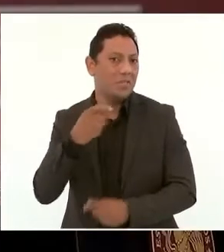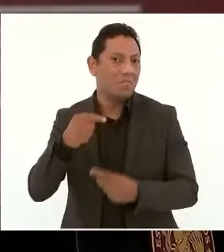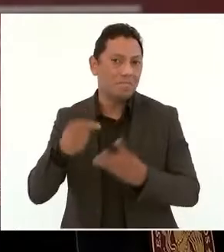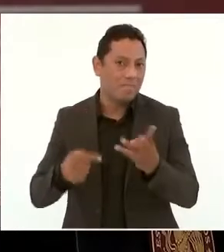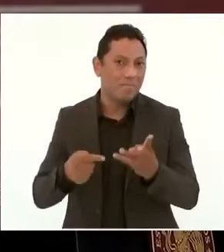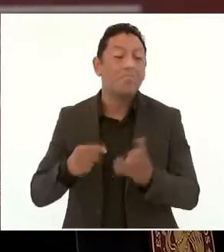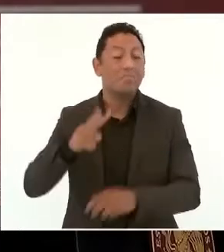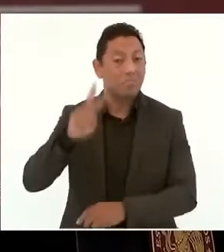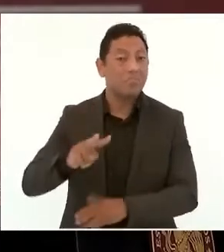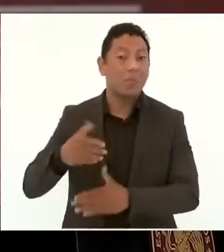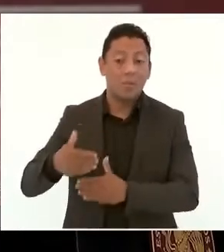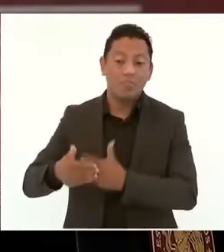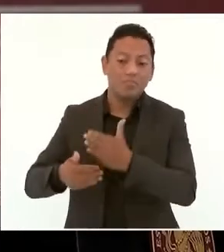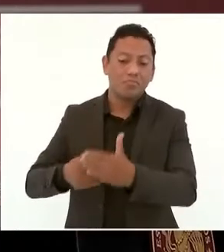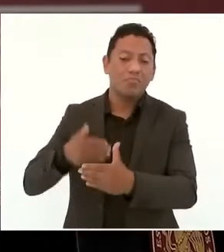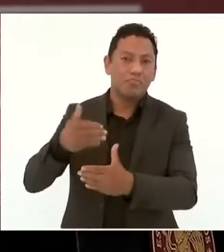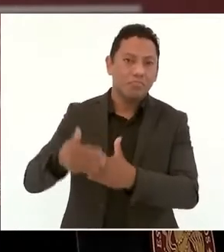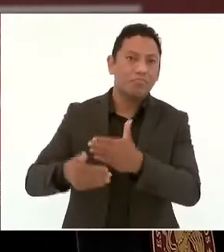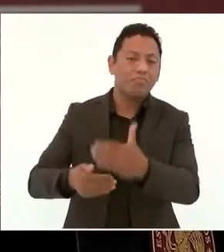Se avanzó